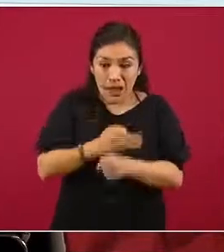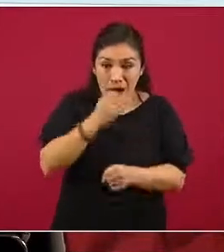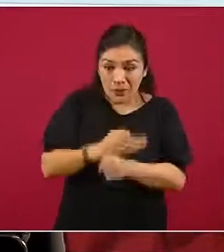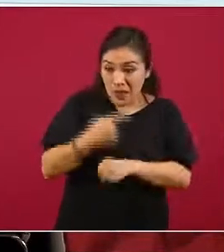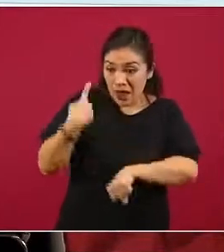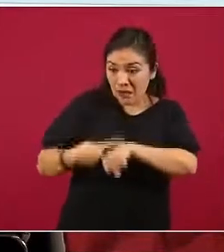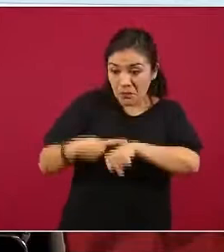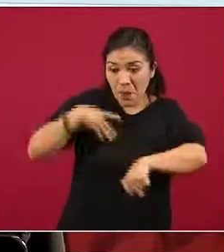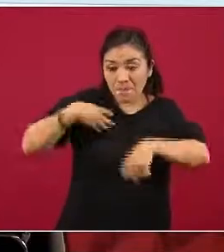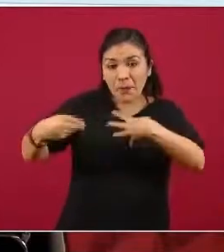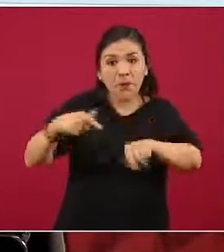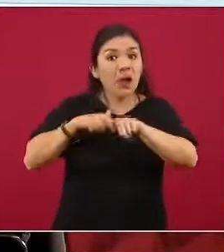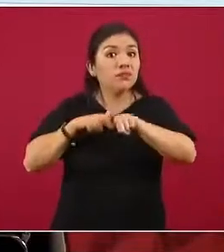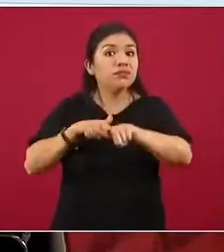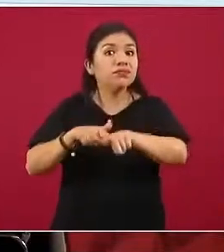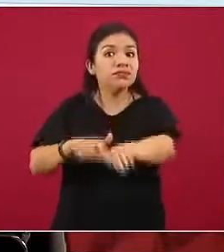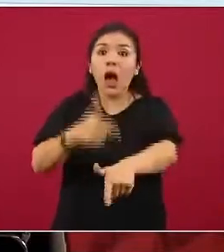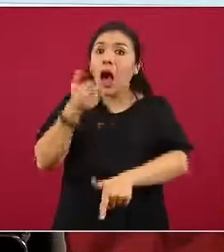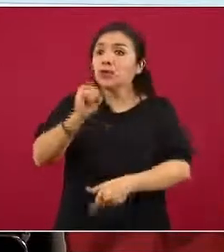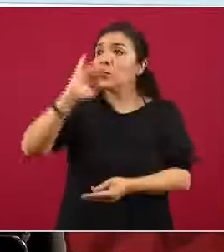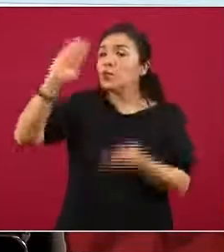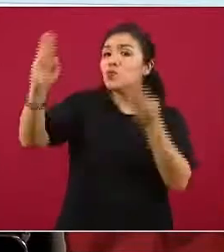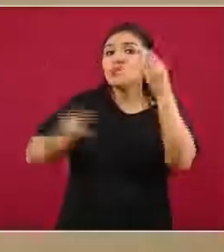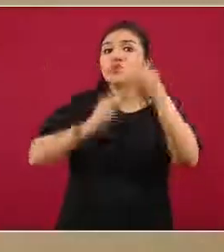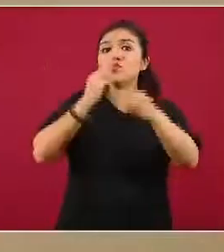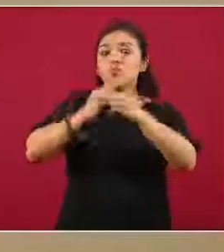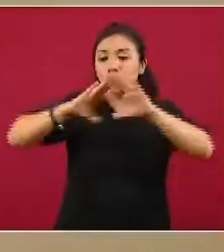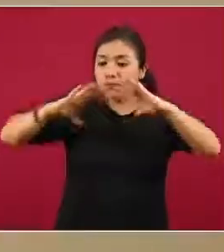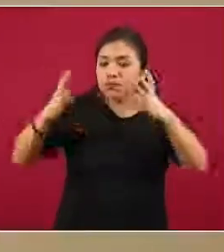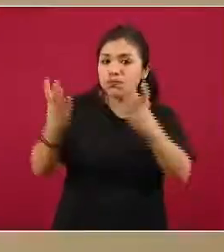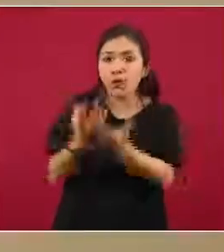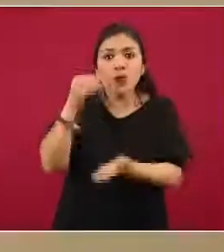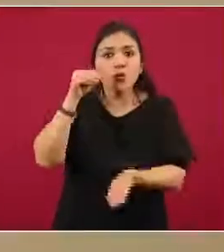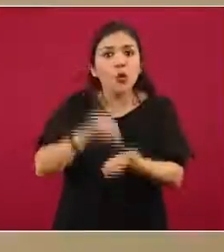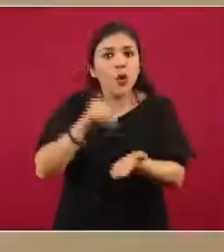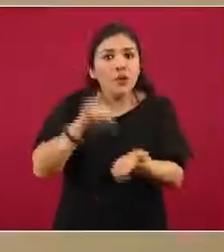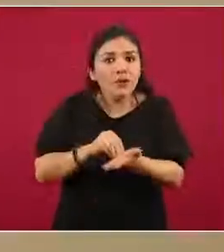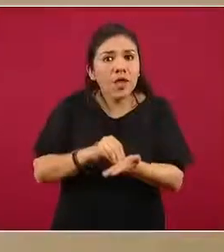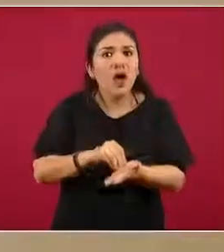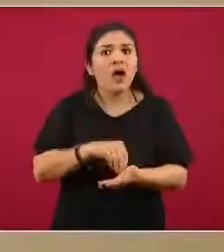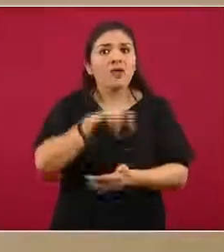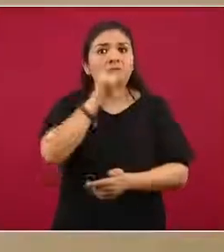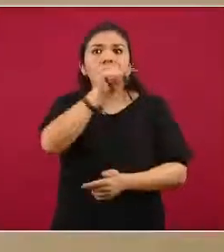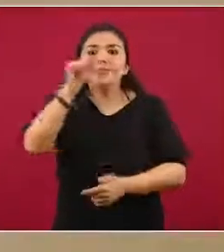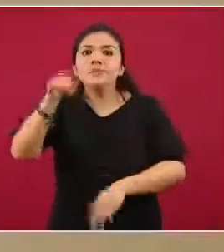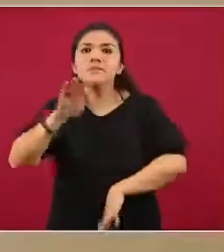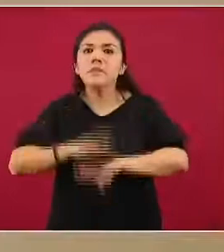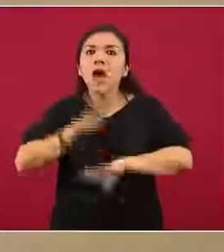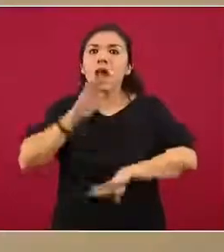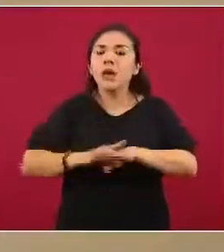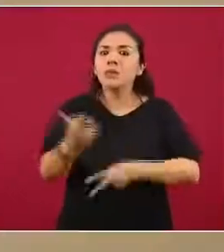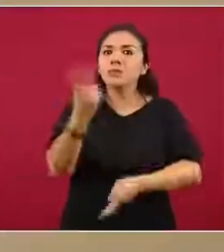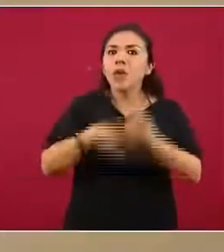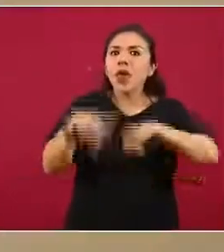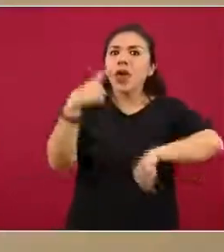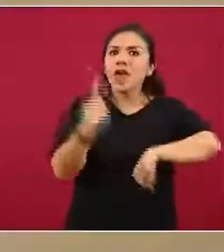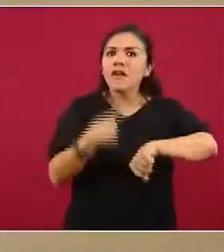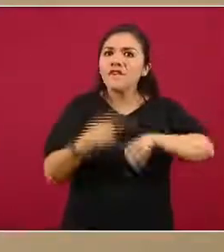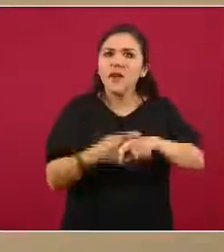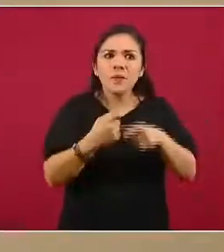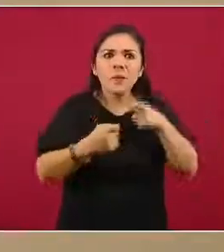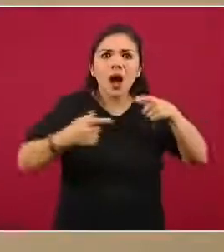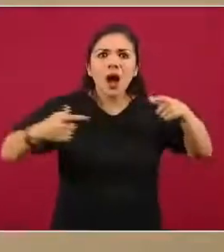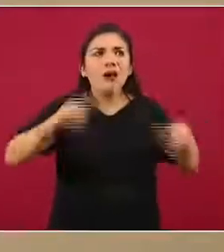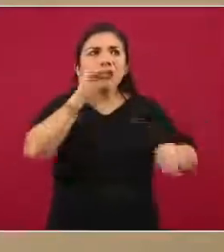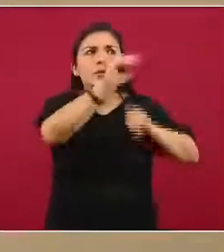epidemia continúa en el mundo, continúa presentándose el incremento de casos en los